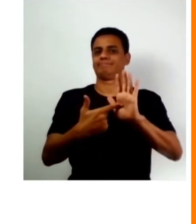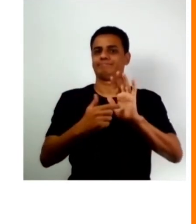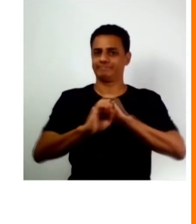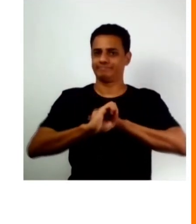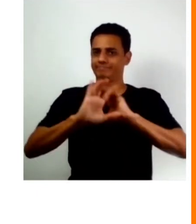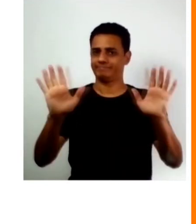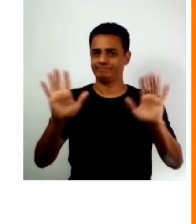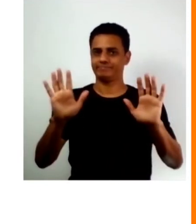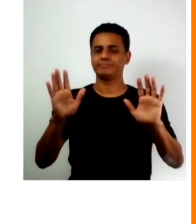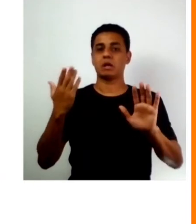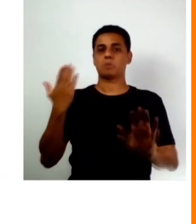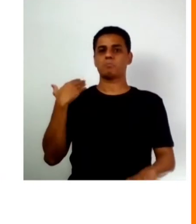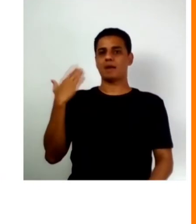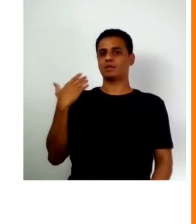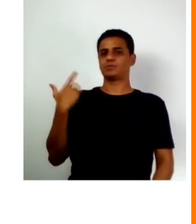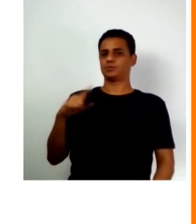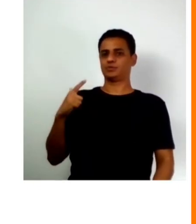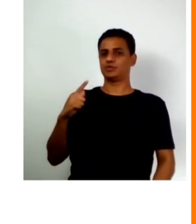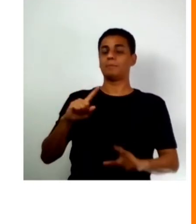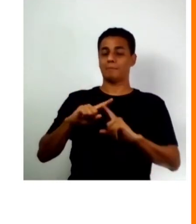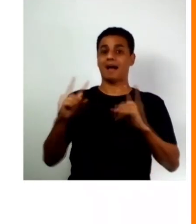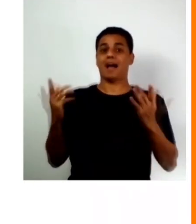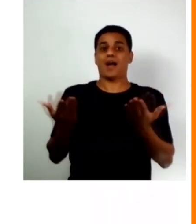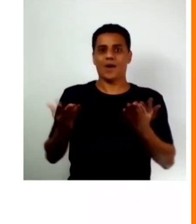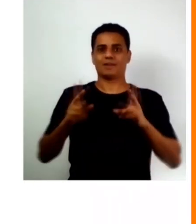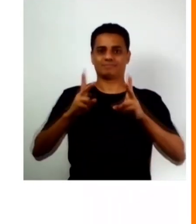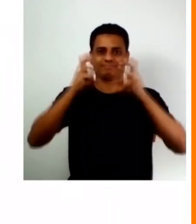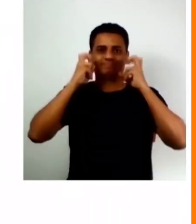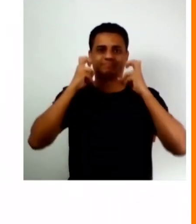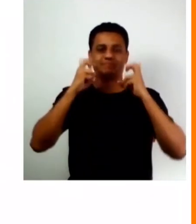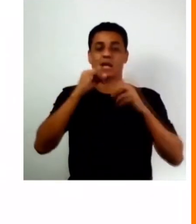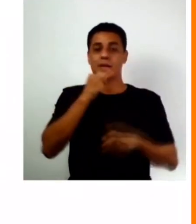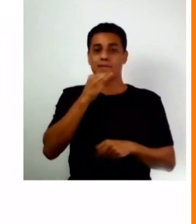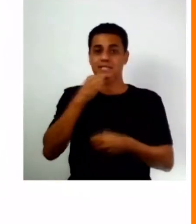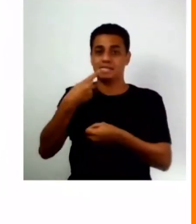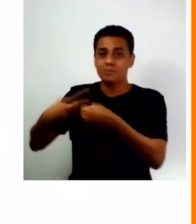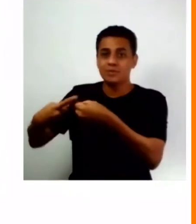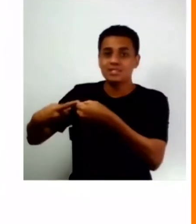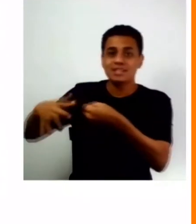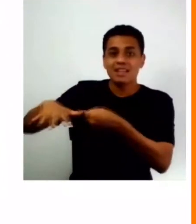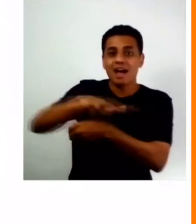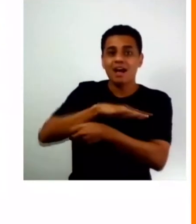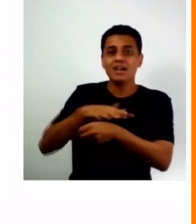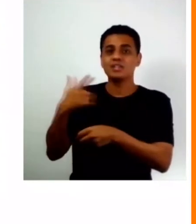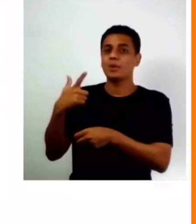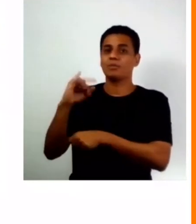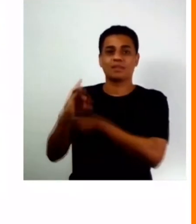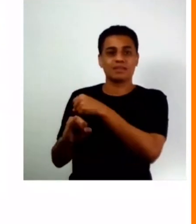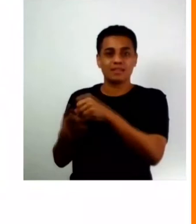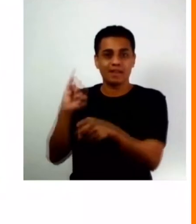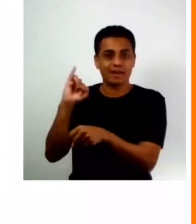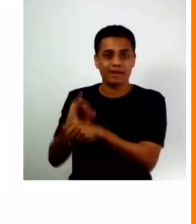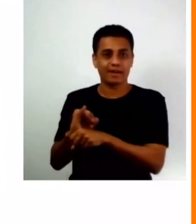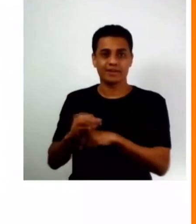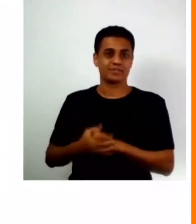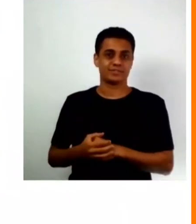evidente pois que hai ciudades que non tínen acceso a internet, que hai hogares que non tínen ningún aparato ni conexión a